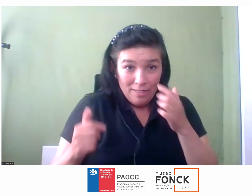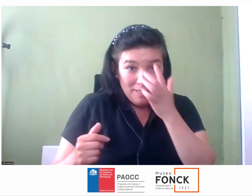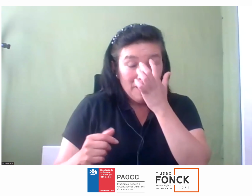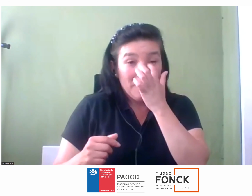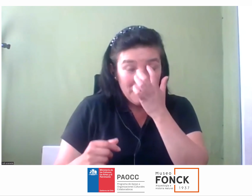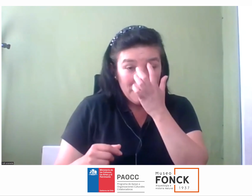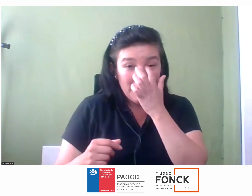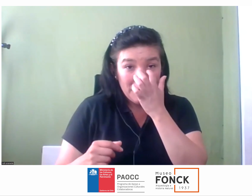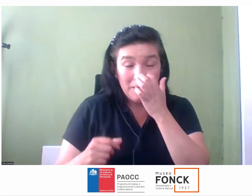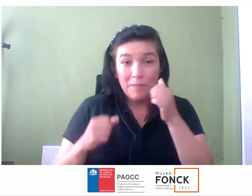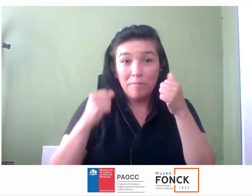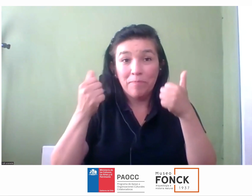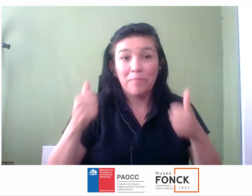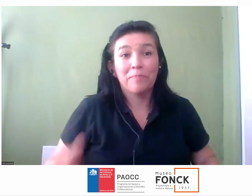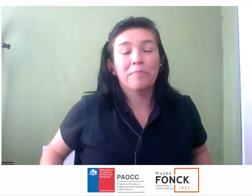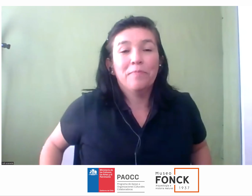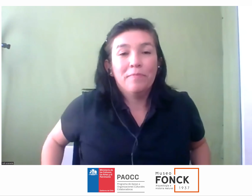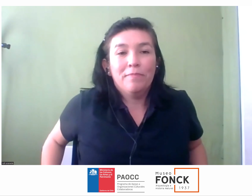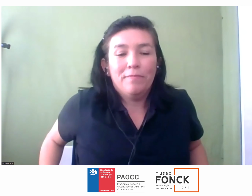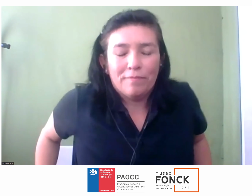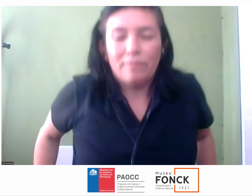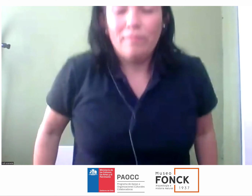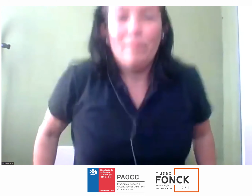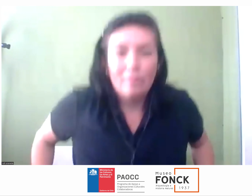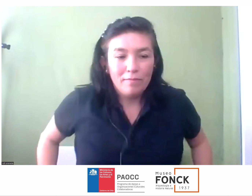No sé si algún compañero quiere agregar algo más a la pregunta.